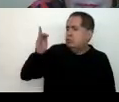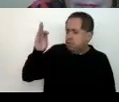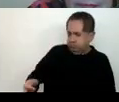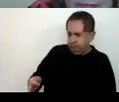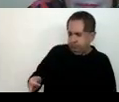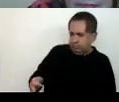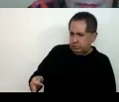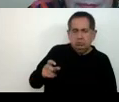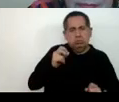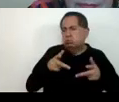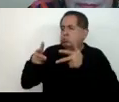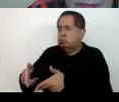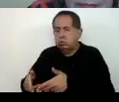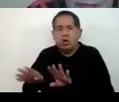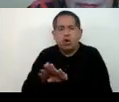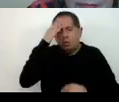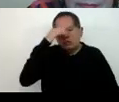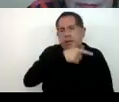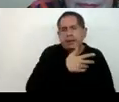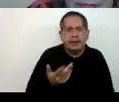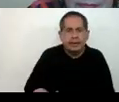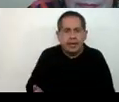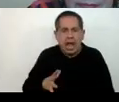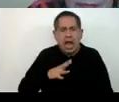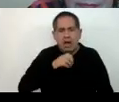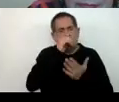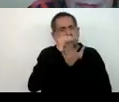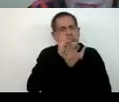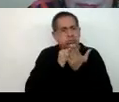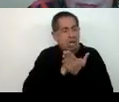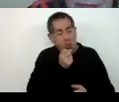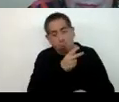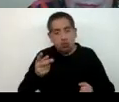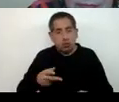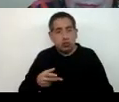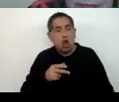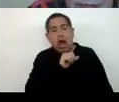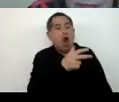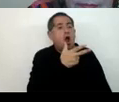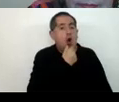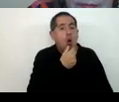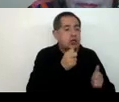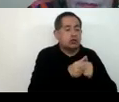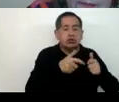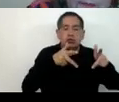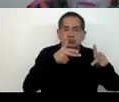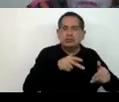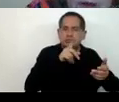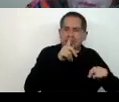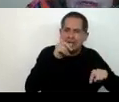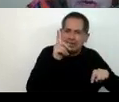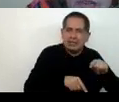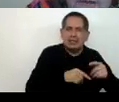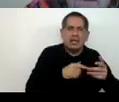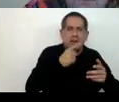la esterilización? ¿Existen estadísticas de esterilización forzada a varones con discapacidad? Son